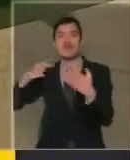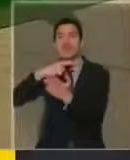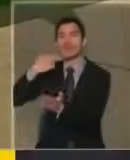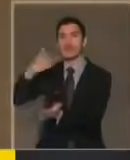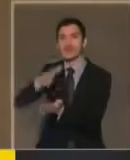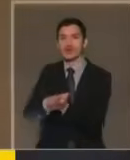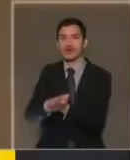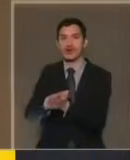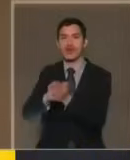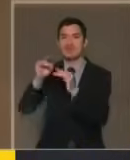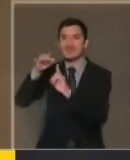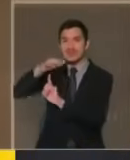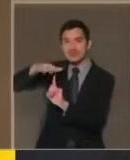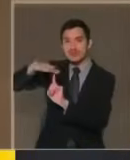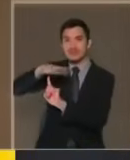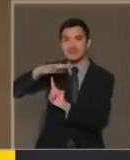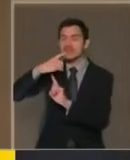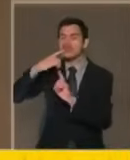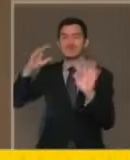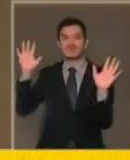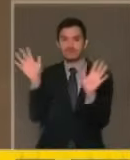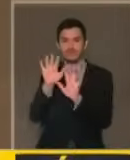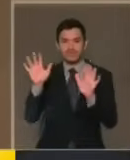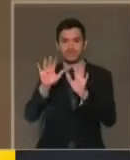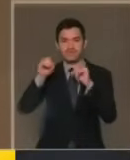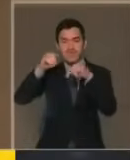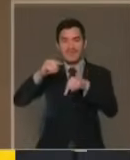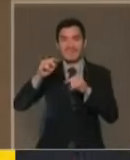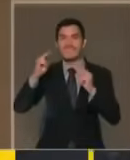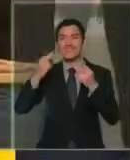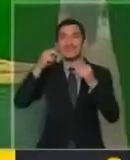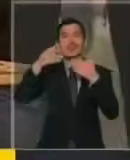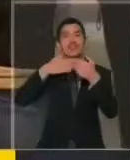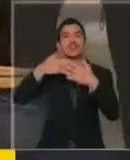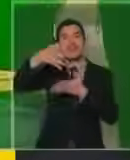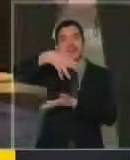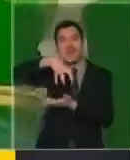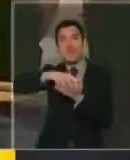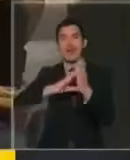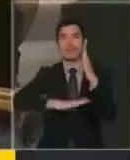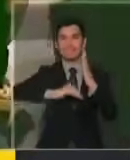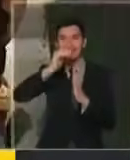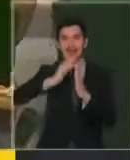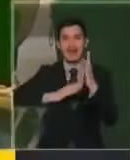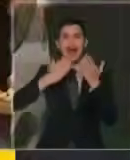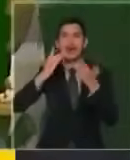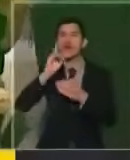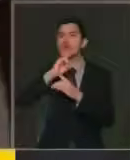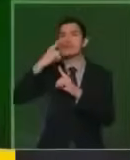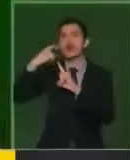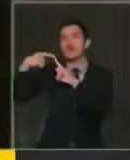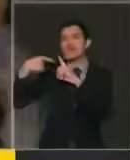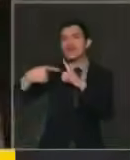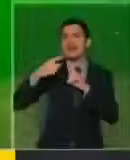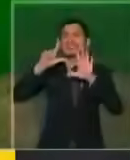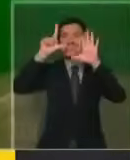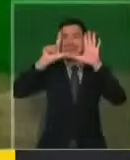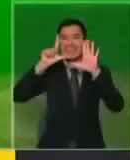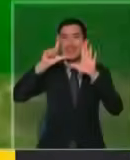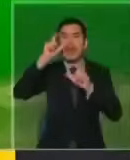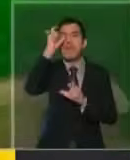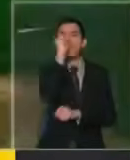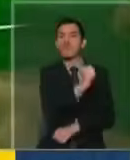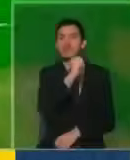fallecimiento. Una situación terrible en lo que se está viviendo en la comuna de La Pintana, sobre todo en los últimos días. 7 homicidios en la